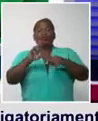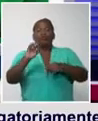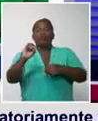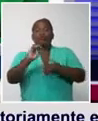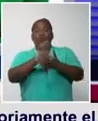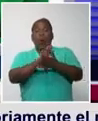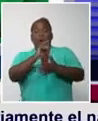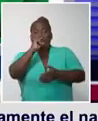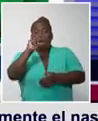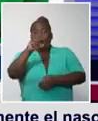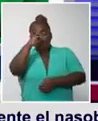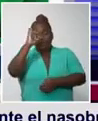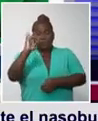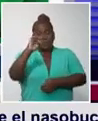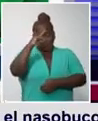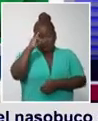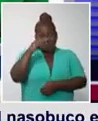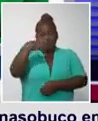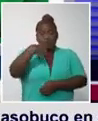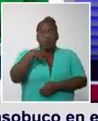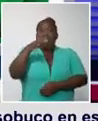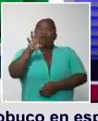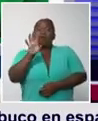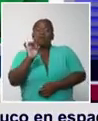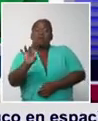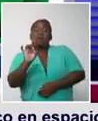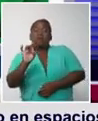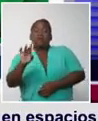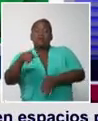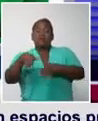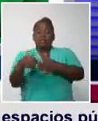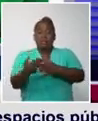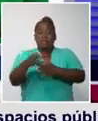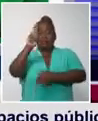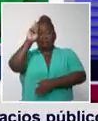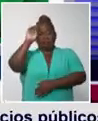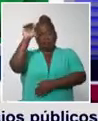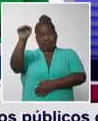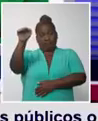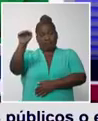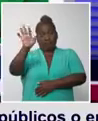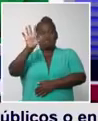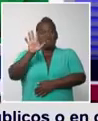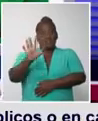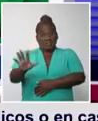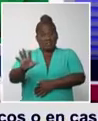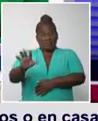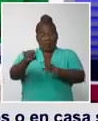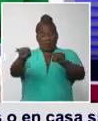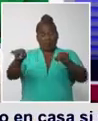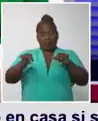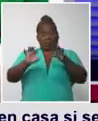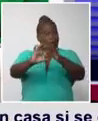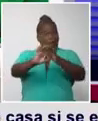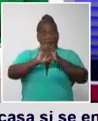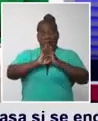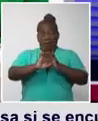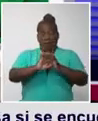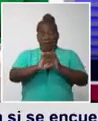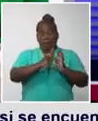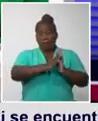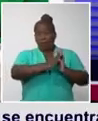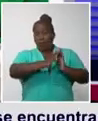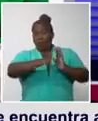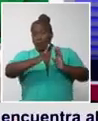estuvo una estadía de 15 días ingresado, 5 de ellos en terapia intensiva, un periodo prolongado de